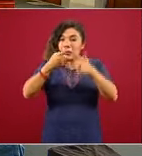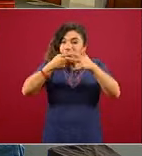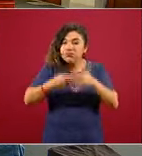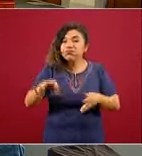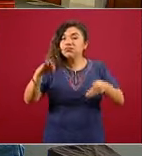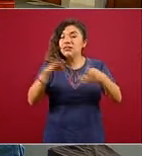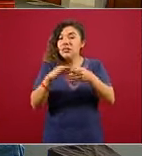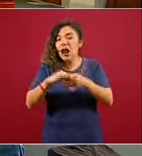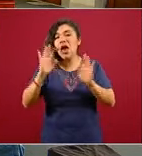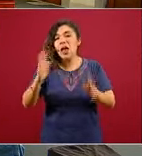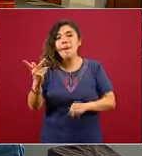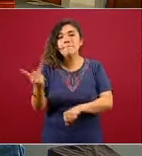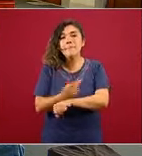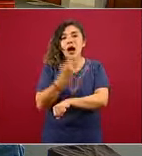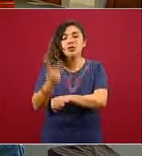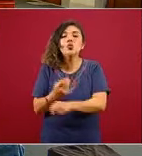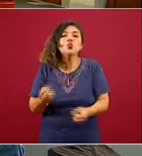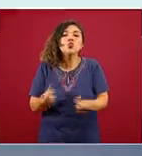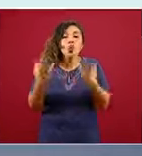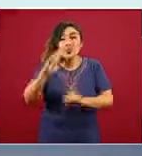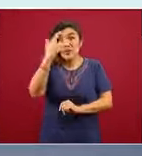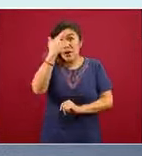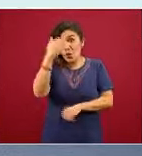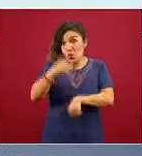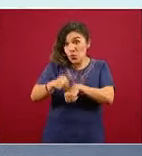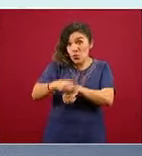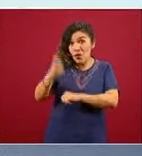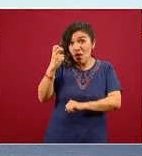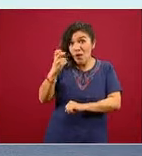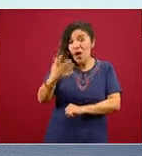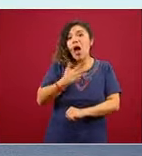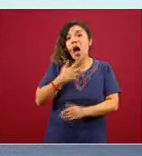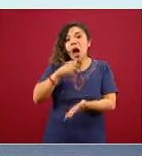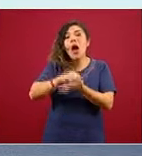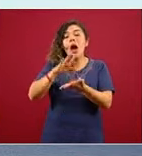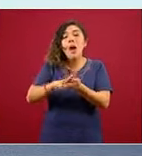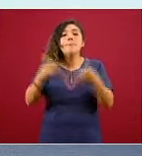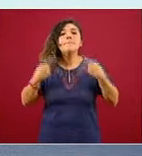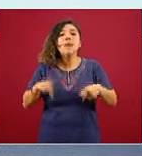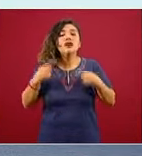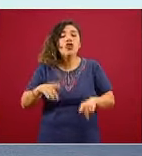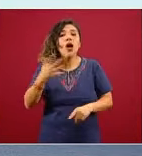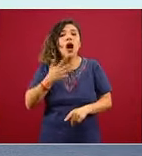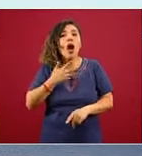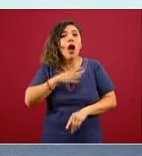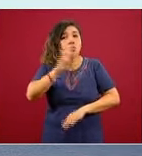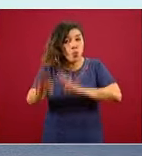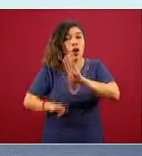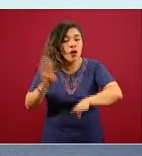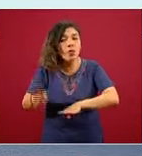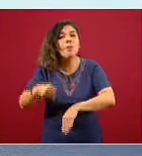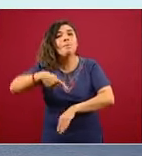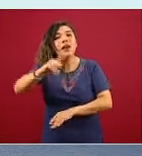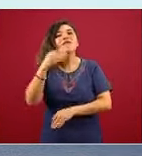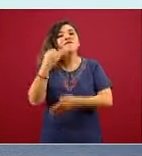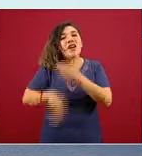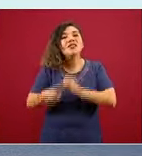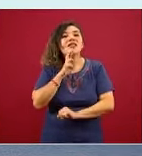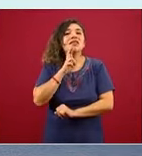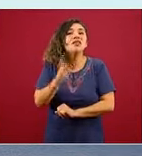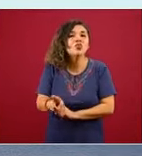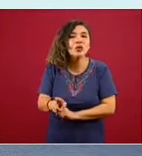han ocurrido. Recordando que aquí también en este número están aquellas defunciones que tienen aún pendiente un resultado, pero